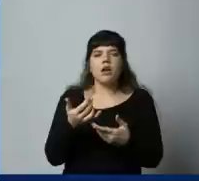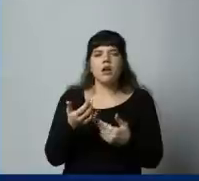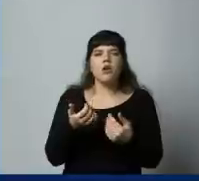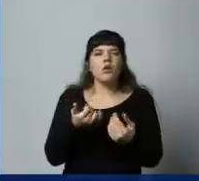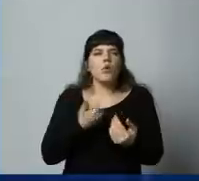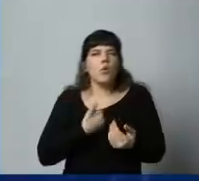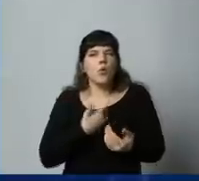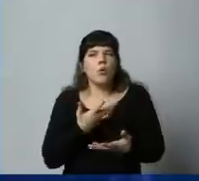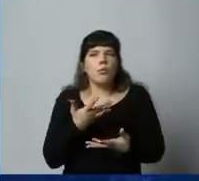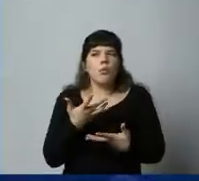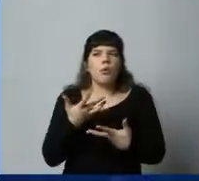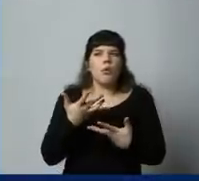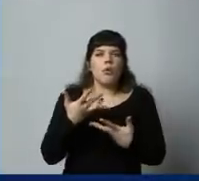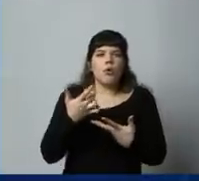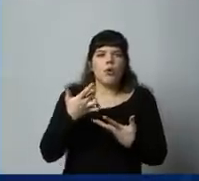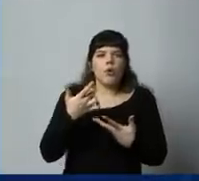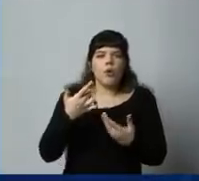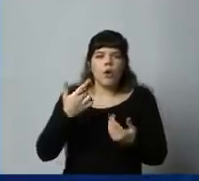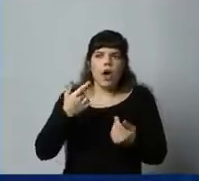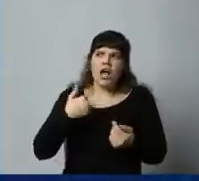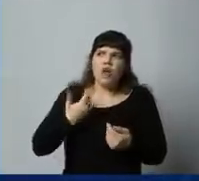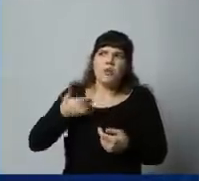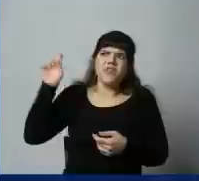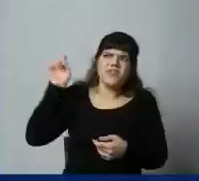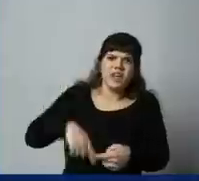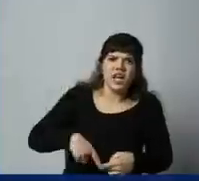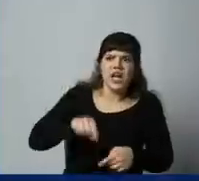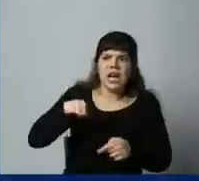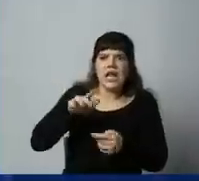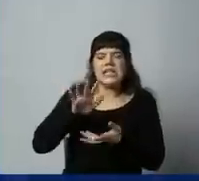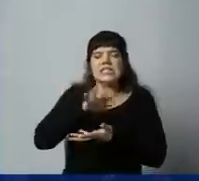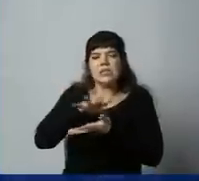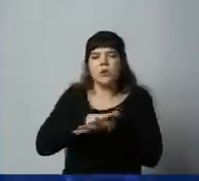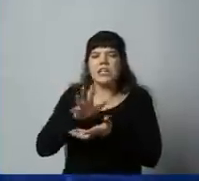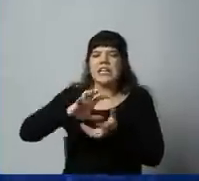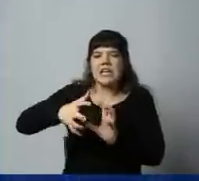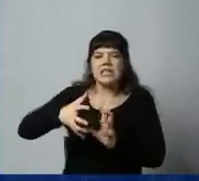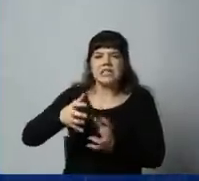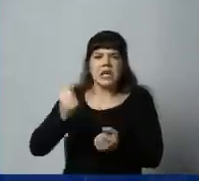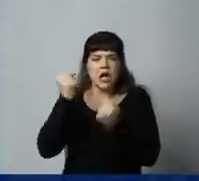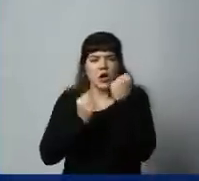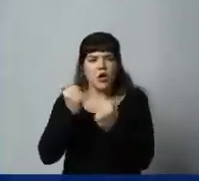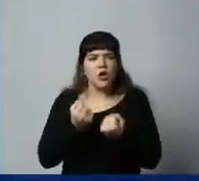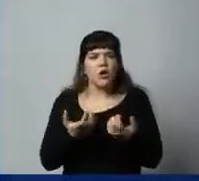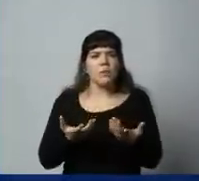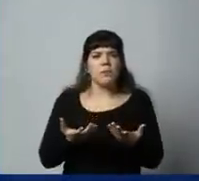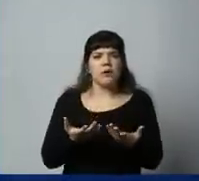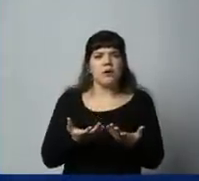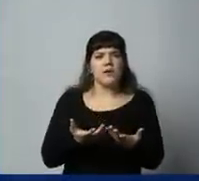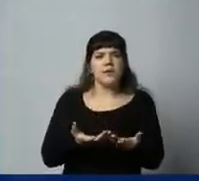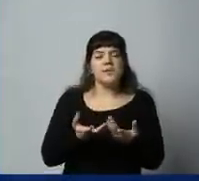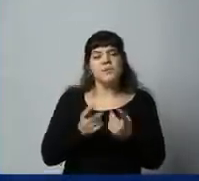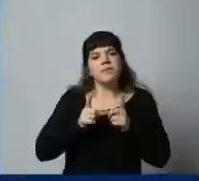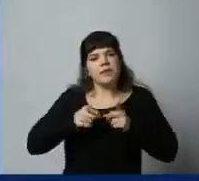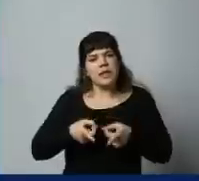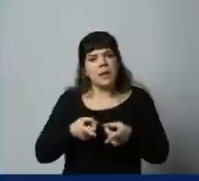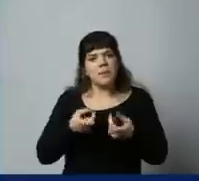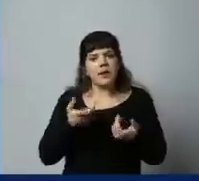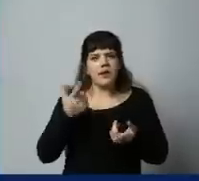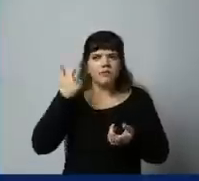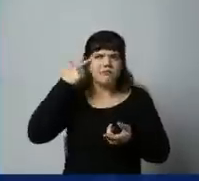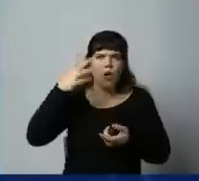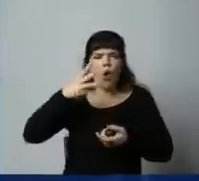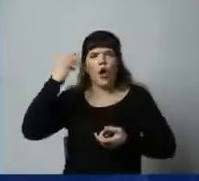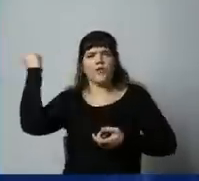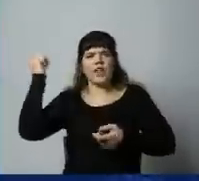las las causas que llevaron a esta situación de crisis económica incluso soslayando los